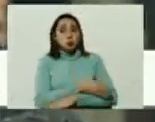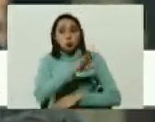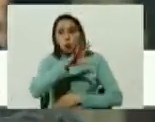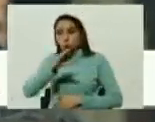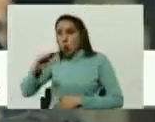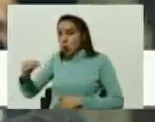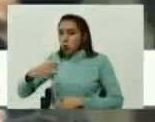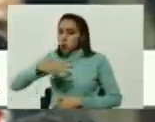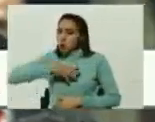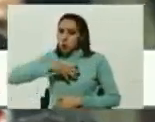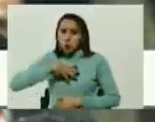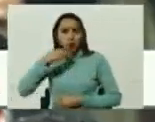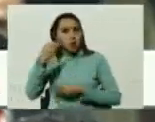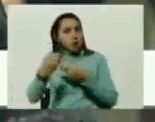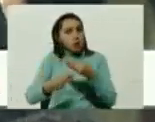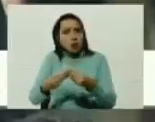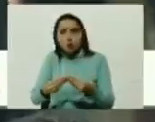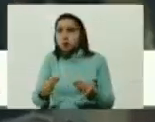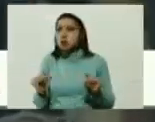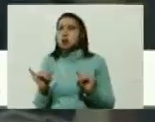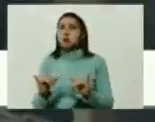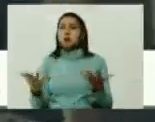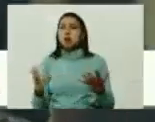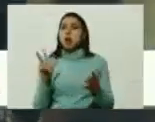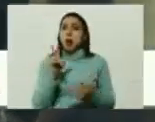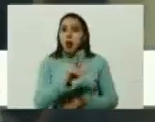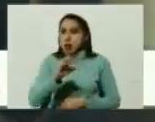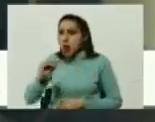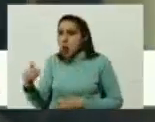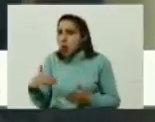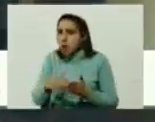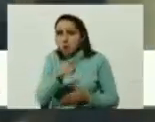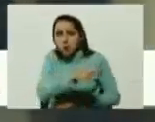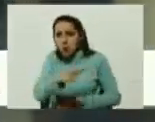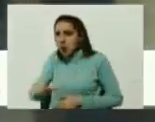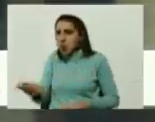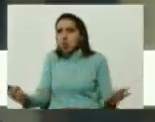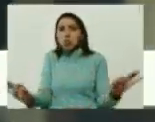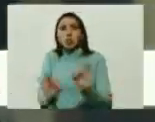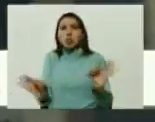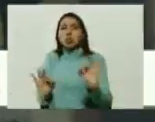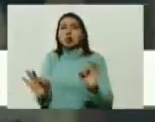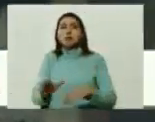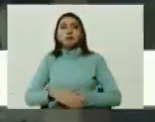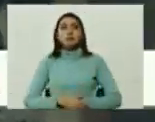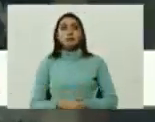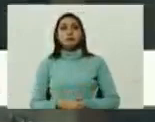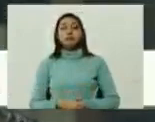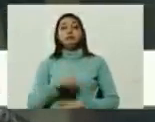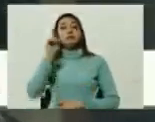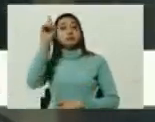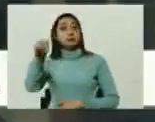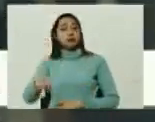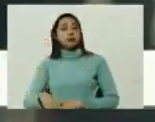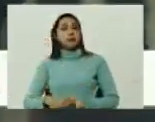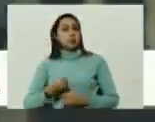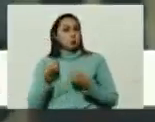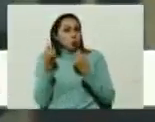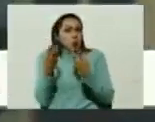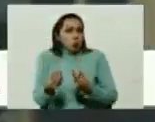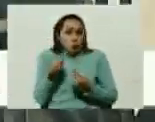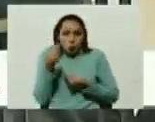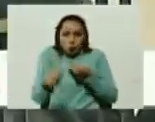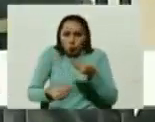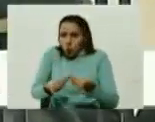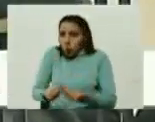no llegaron ni siquiera a 300.000 igualmente debemos contar los centenares de